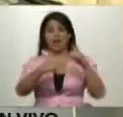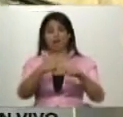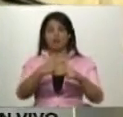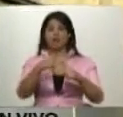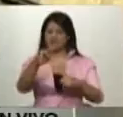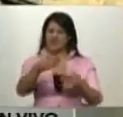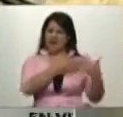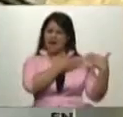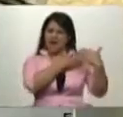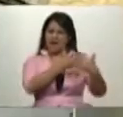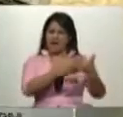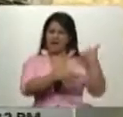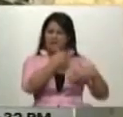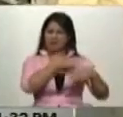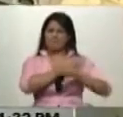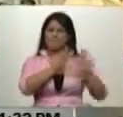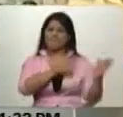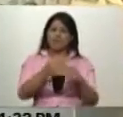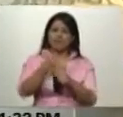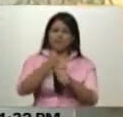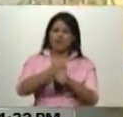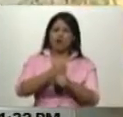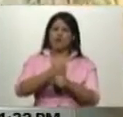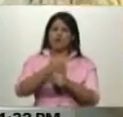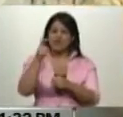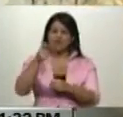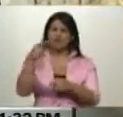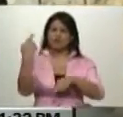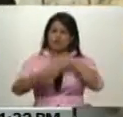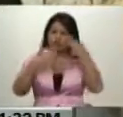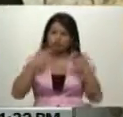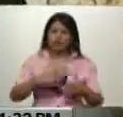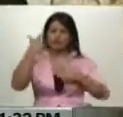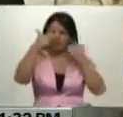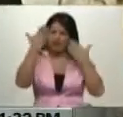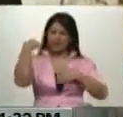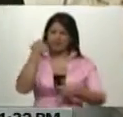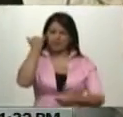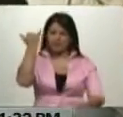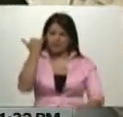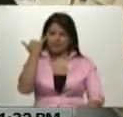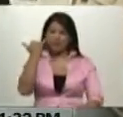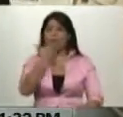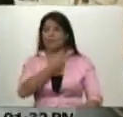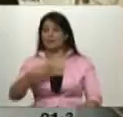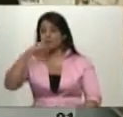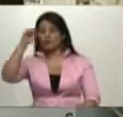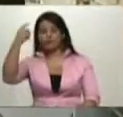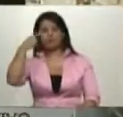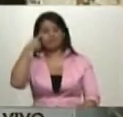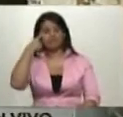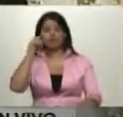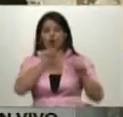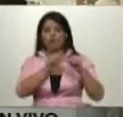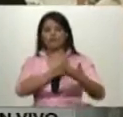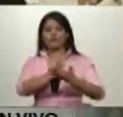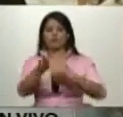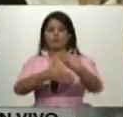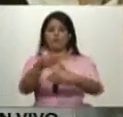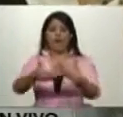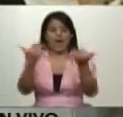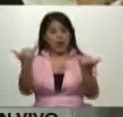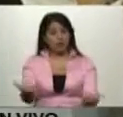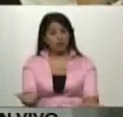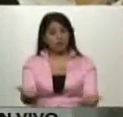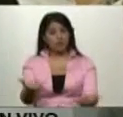política chavista, profundamente revolucionaria y chavista, que el presidente Nicolás Maduro ha mantenido y que ahora,